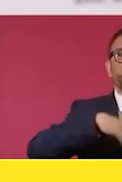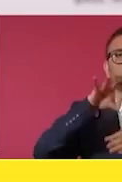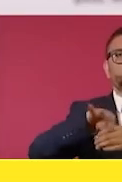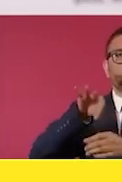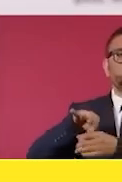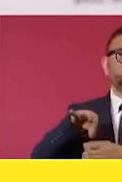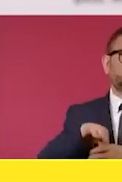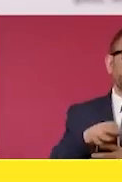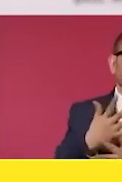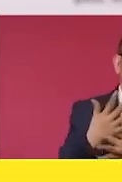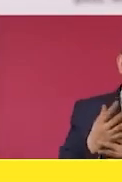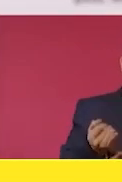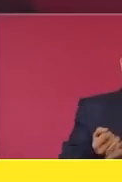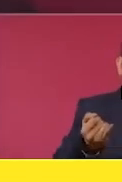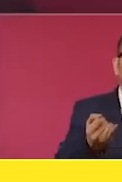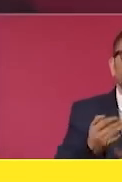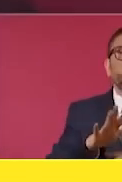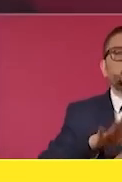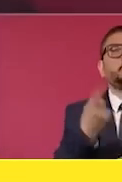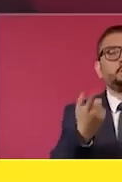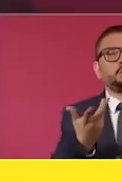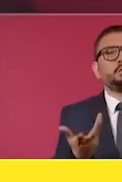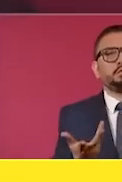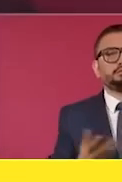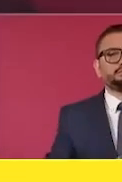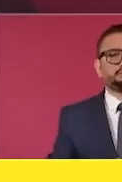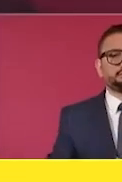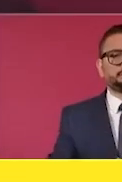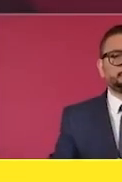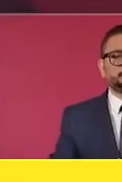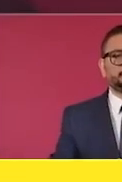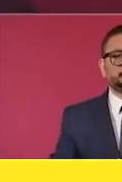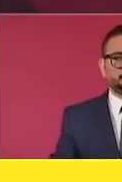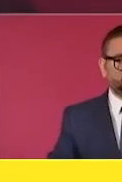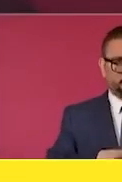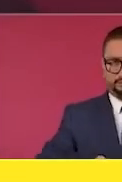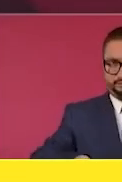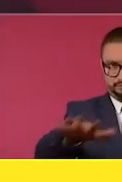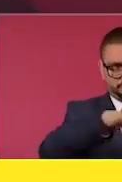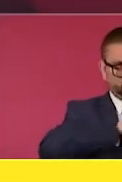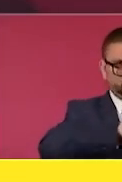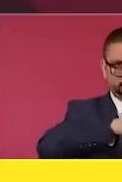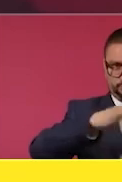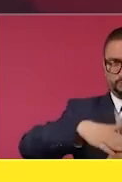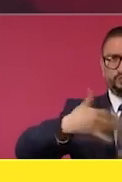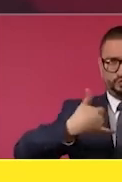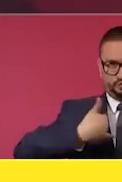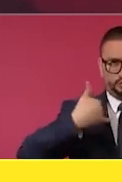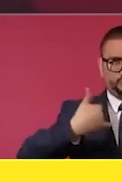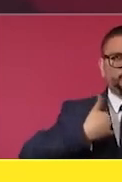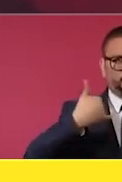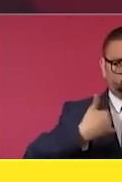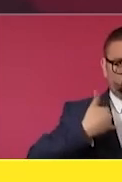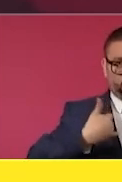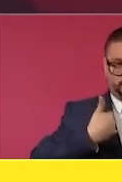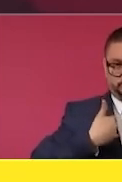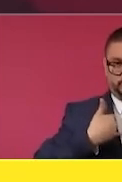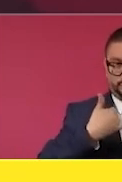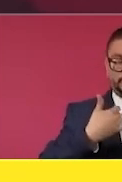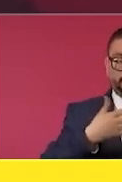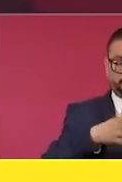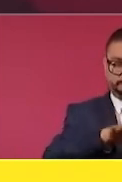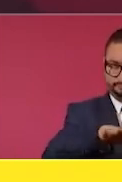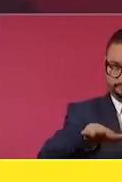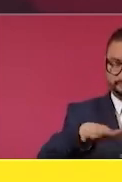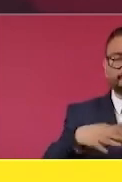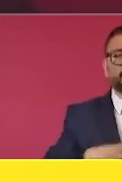concluir su mandato dejará de vivir con su esposa Beatriz Gutiérrez. Sus declaraciones han desatado polémica en las redes sociales. Damas y caballeros,